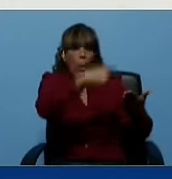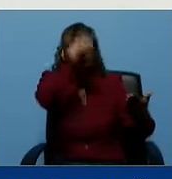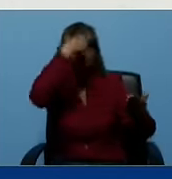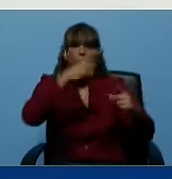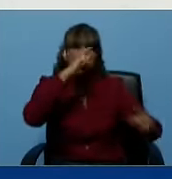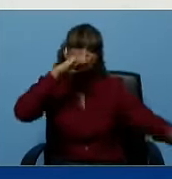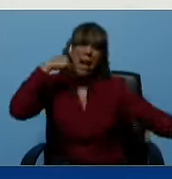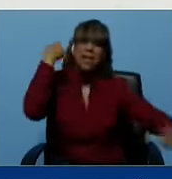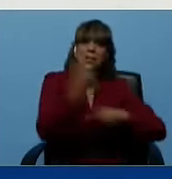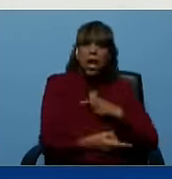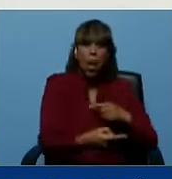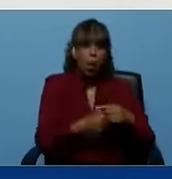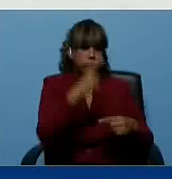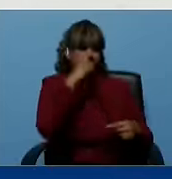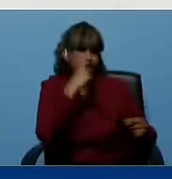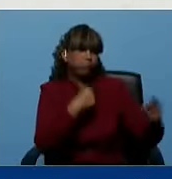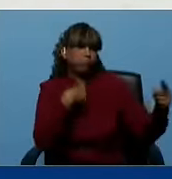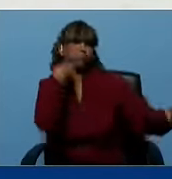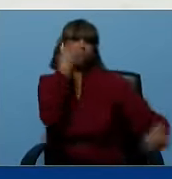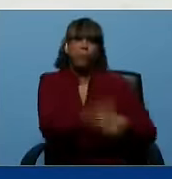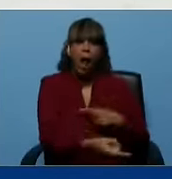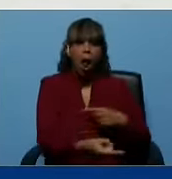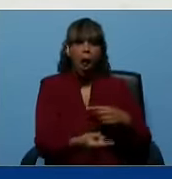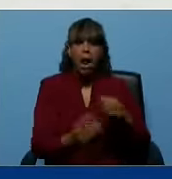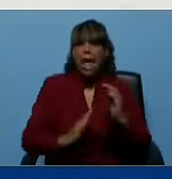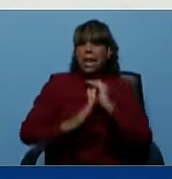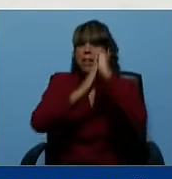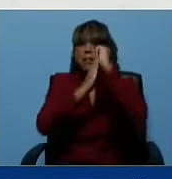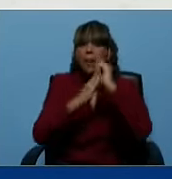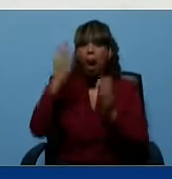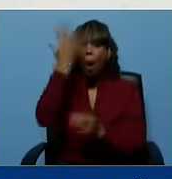a millones de líderes juveniles,